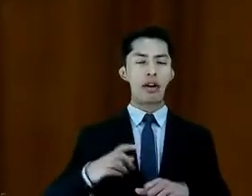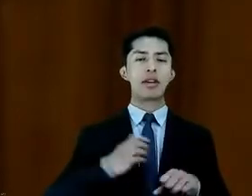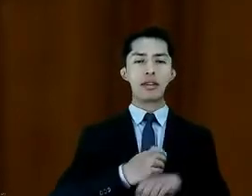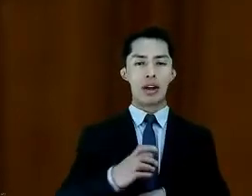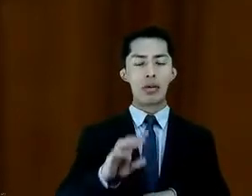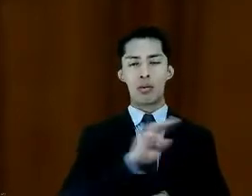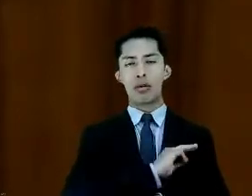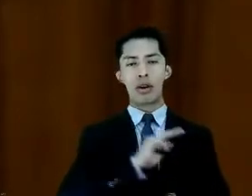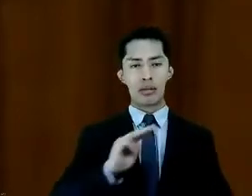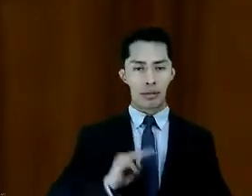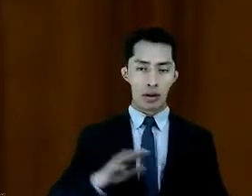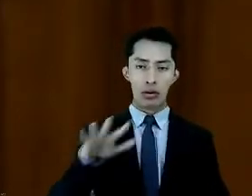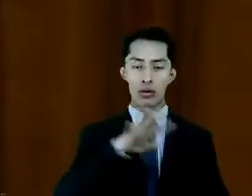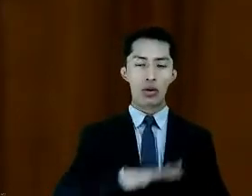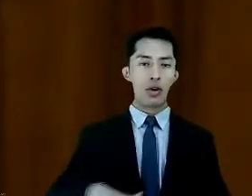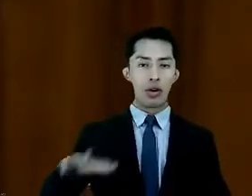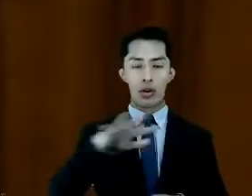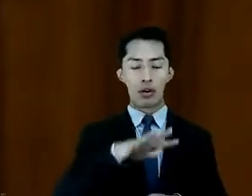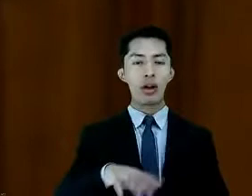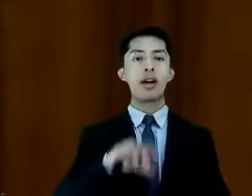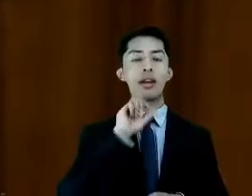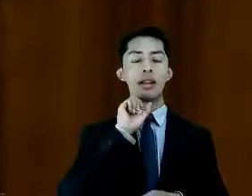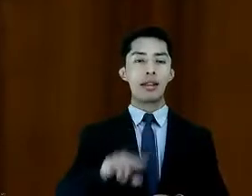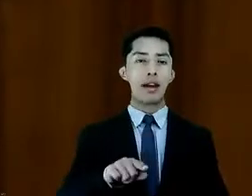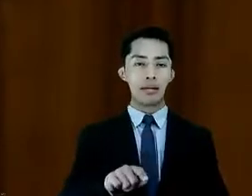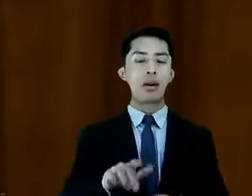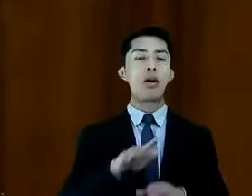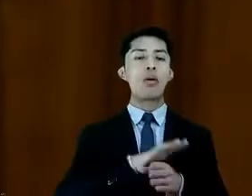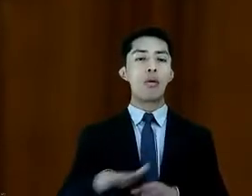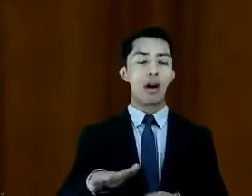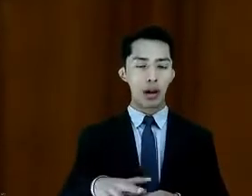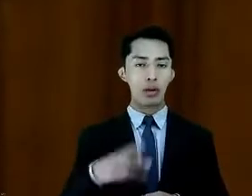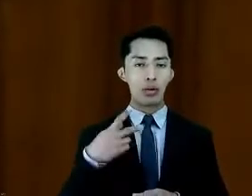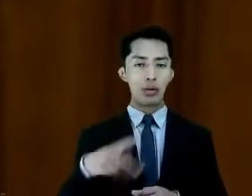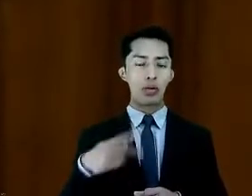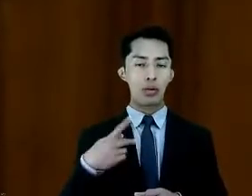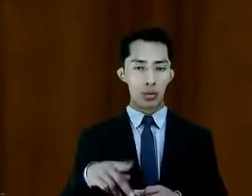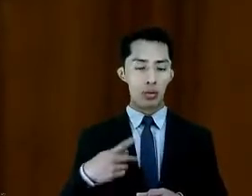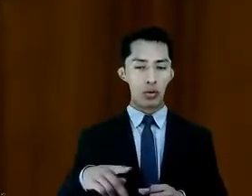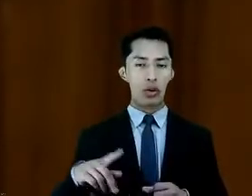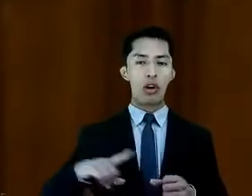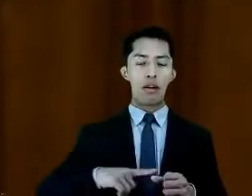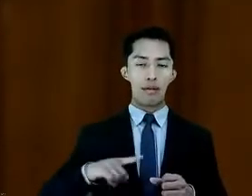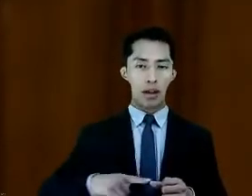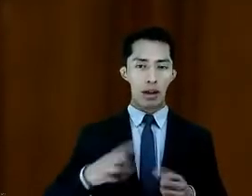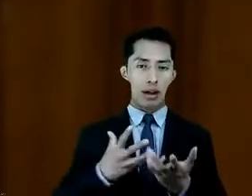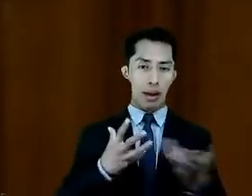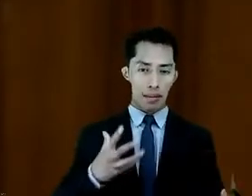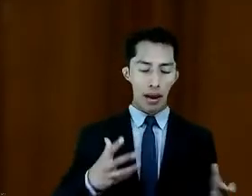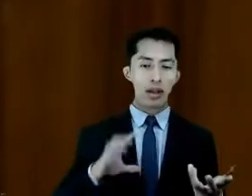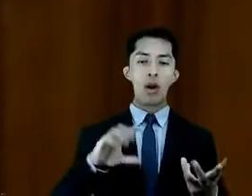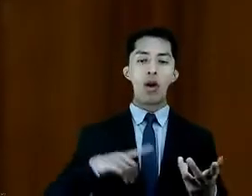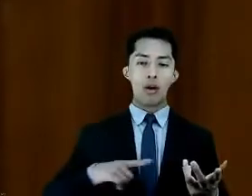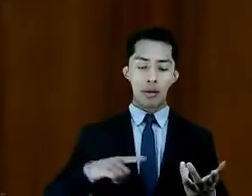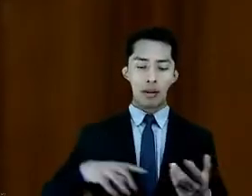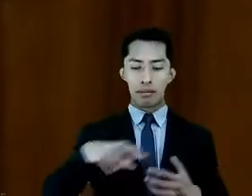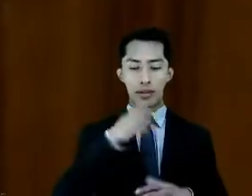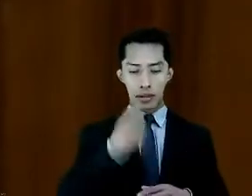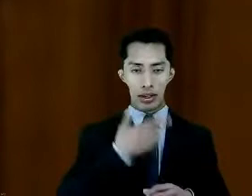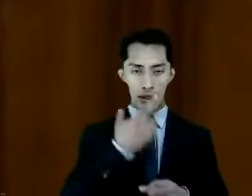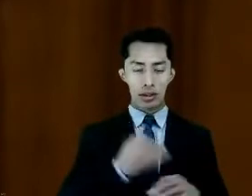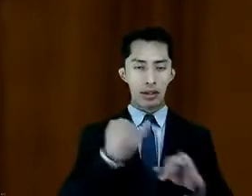y municipales, así como los organismos autónomos y auxiliares, se le